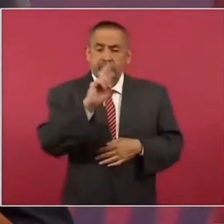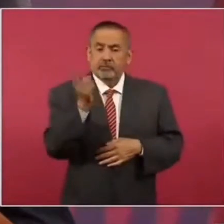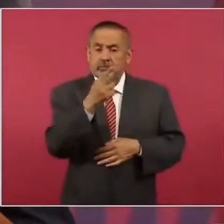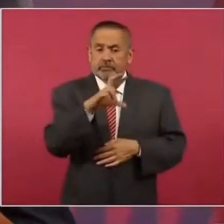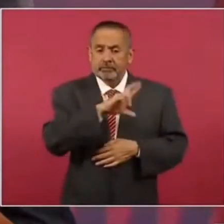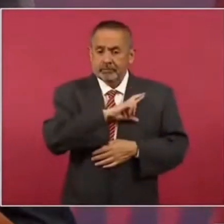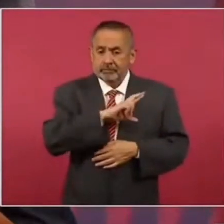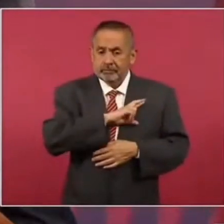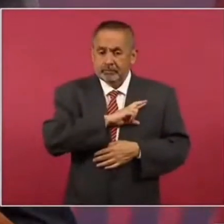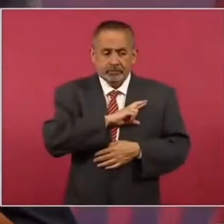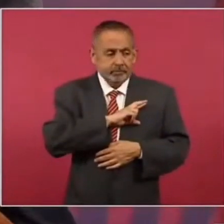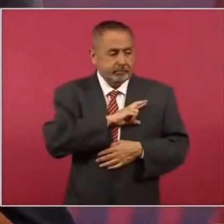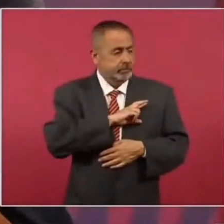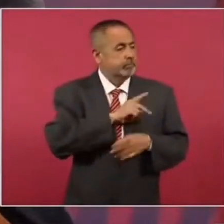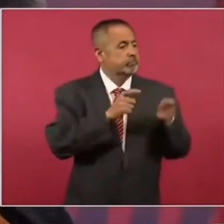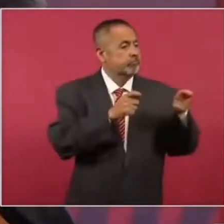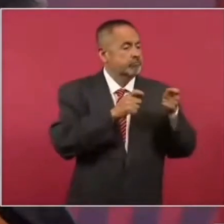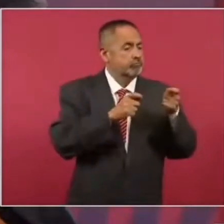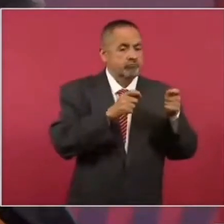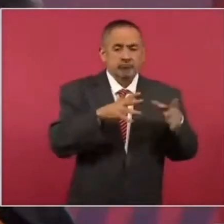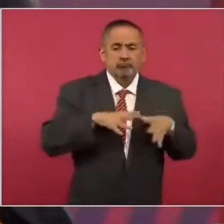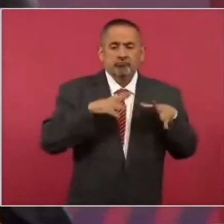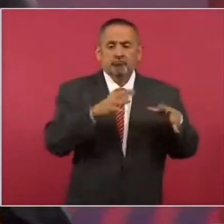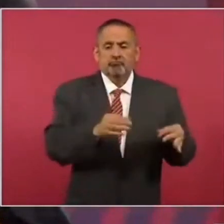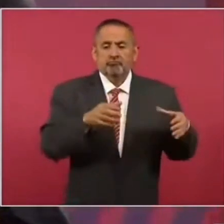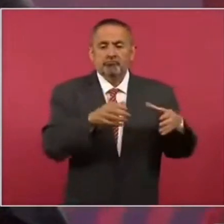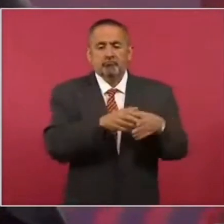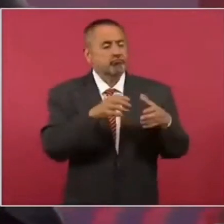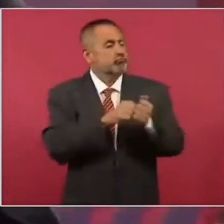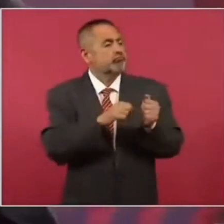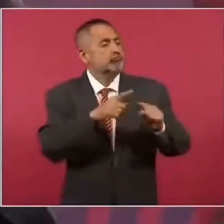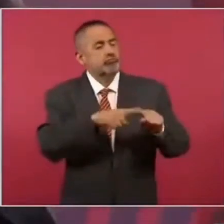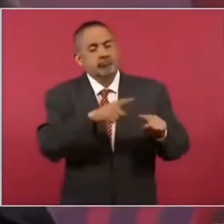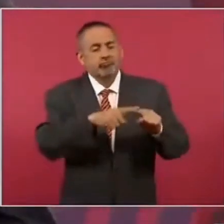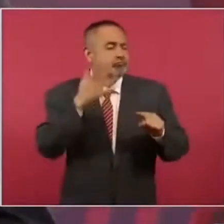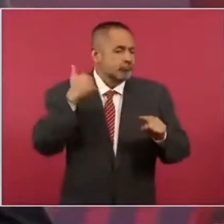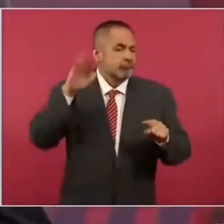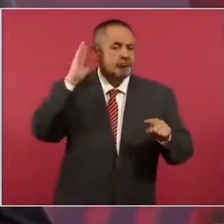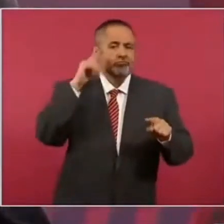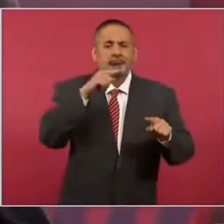privada que fundó